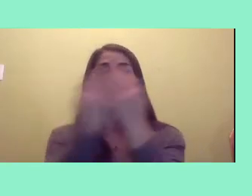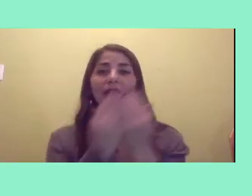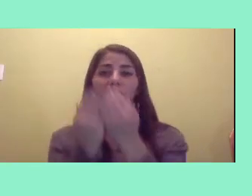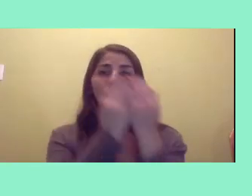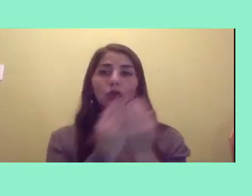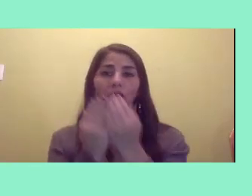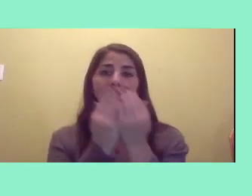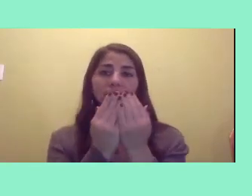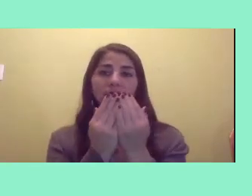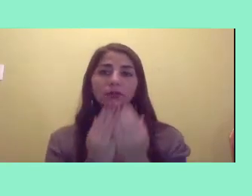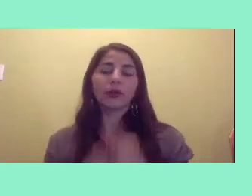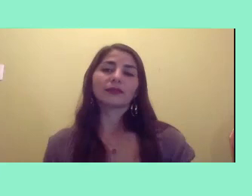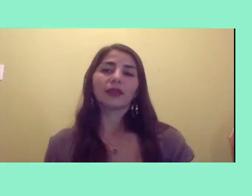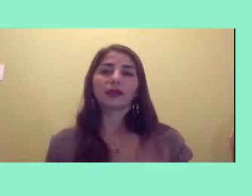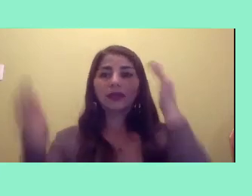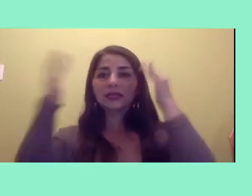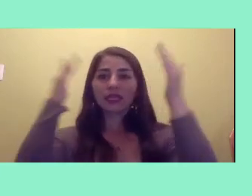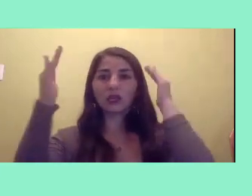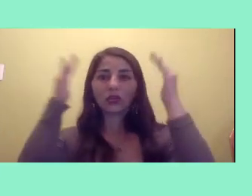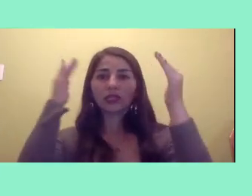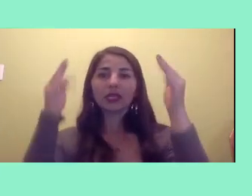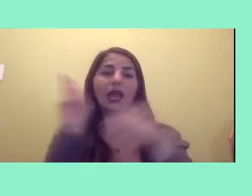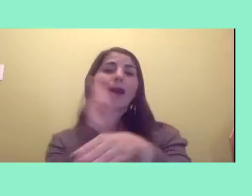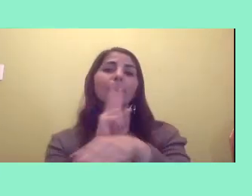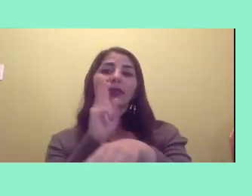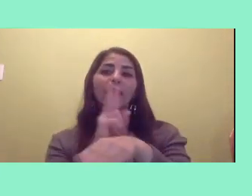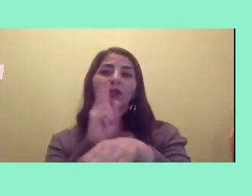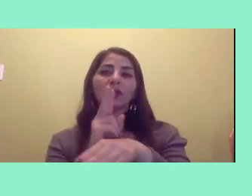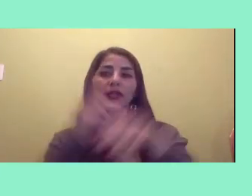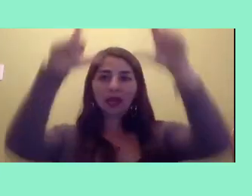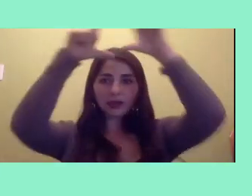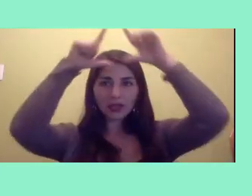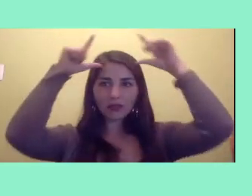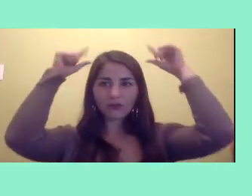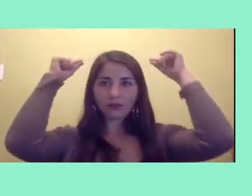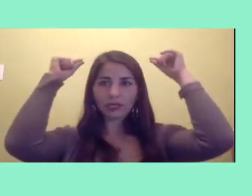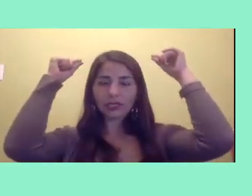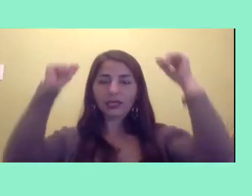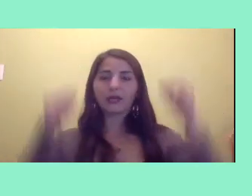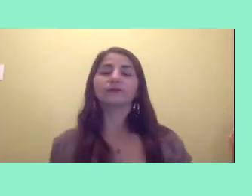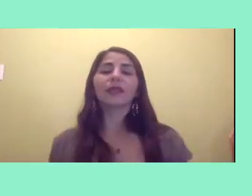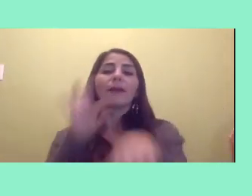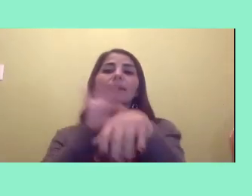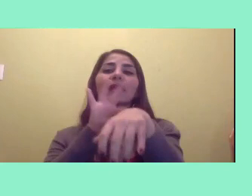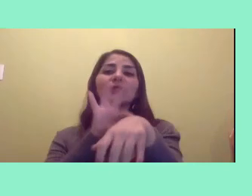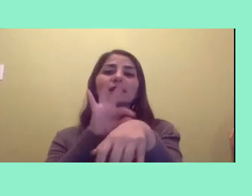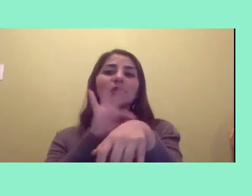va. Estudio puede ser psicología, pedagogía,